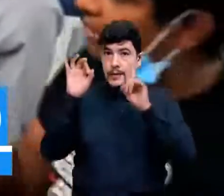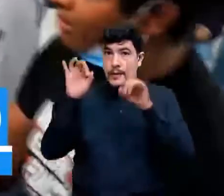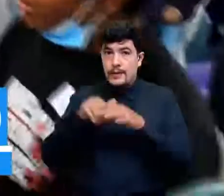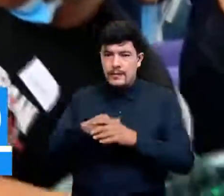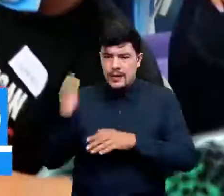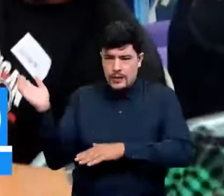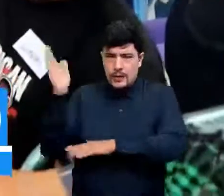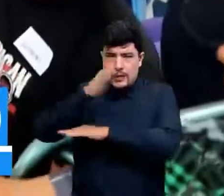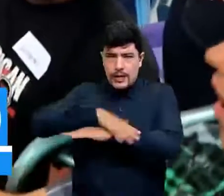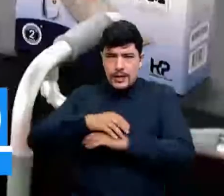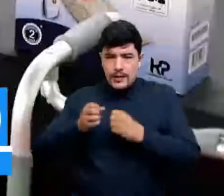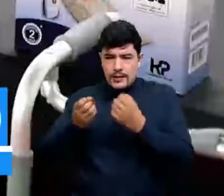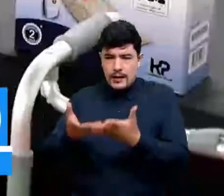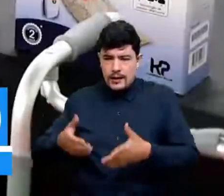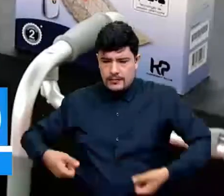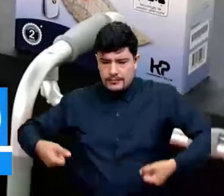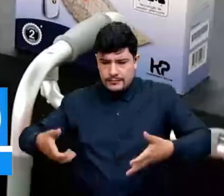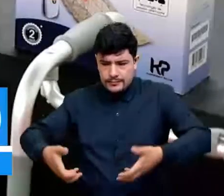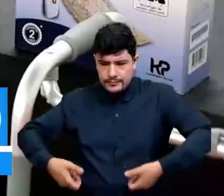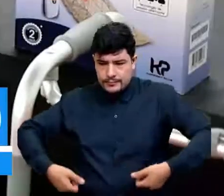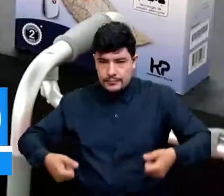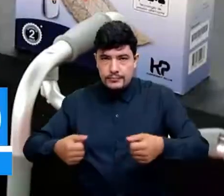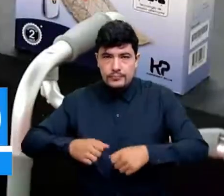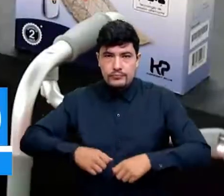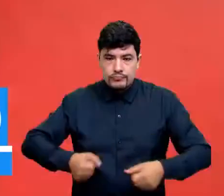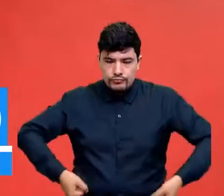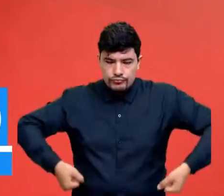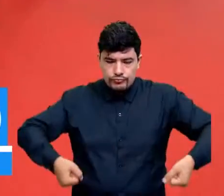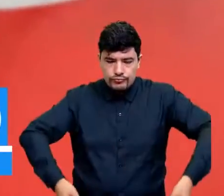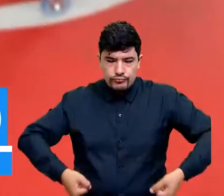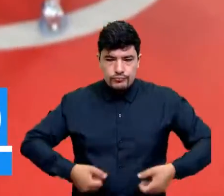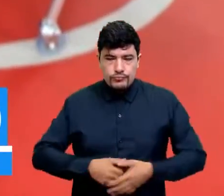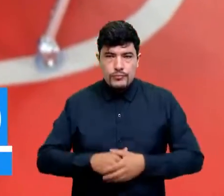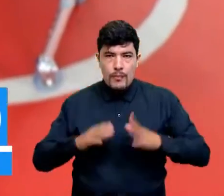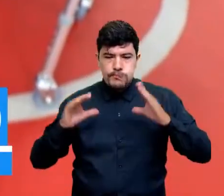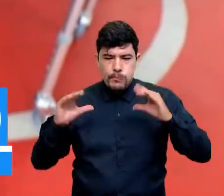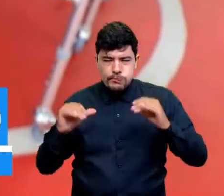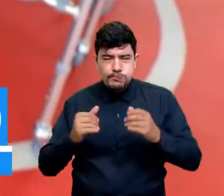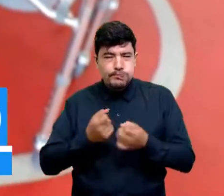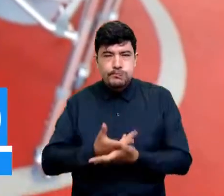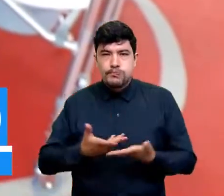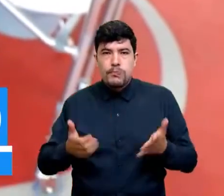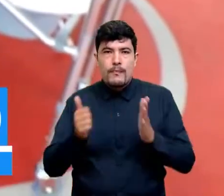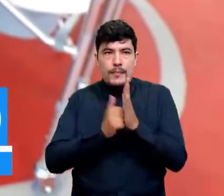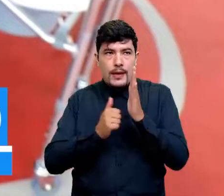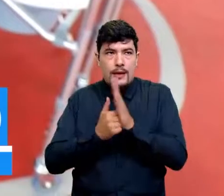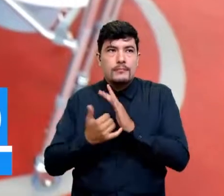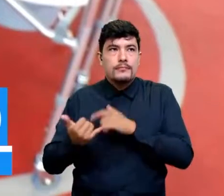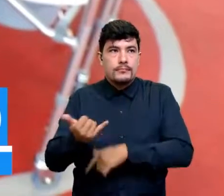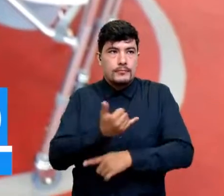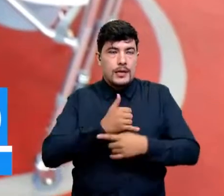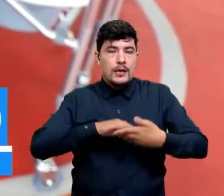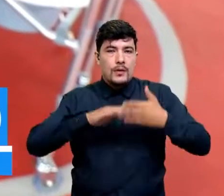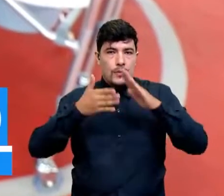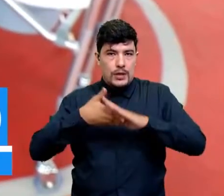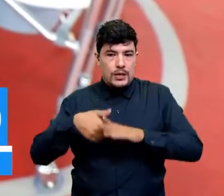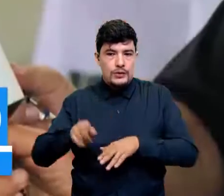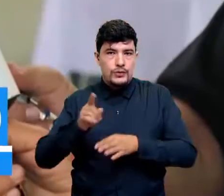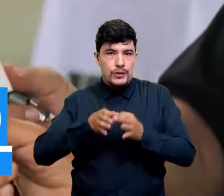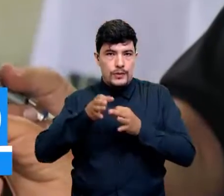se entregaron sillas de ruedas, muletas, bastones, colchones, entre otros insumos para la población del